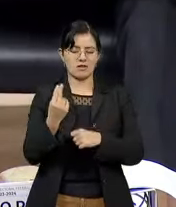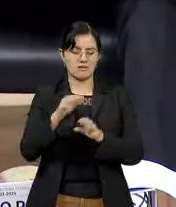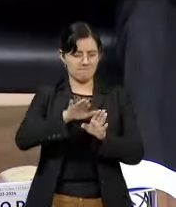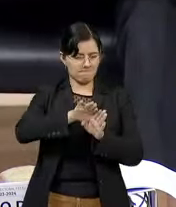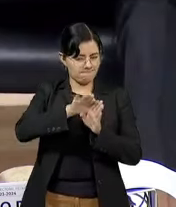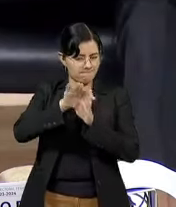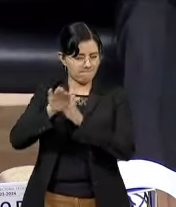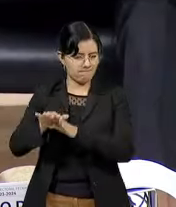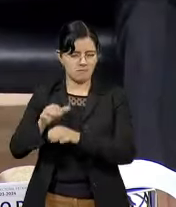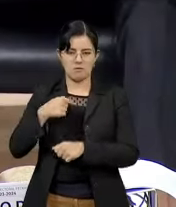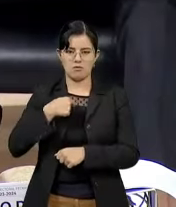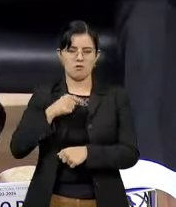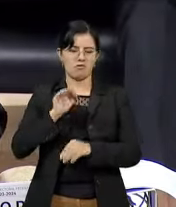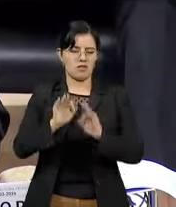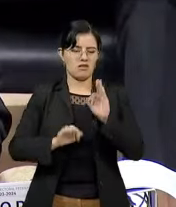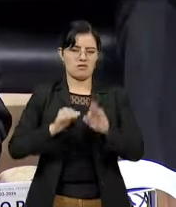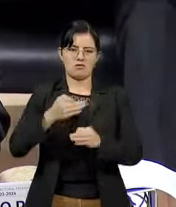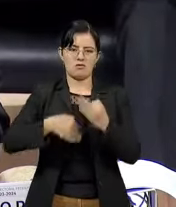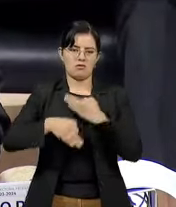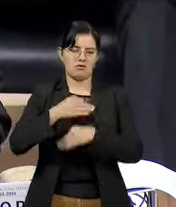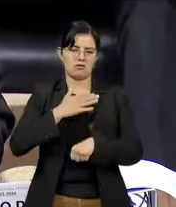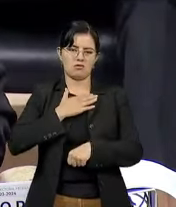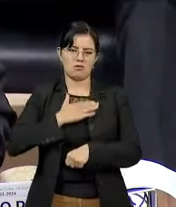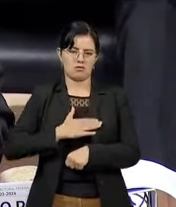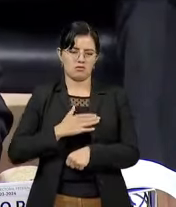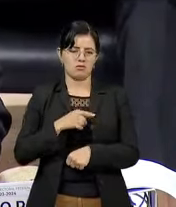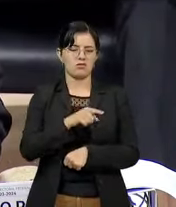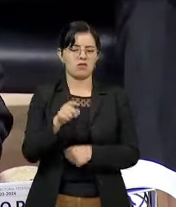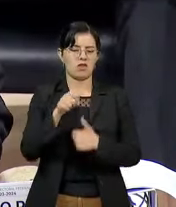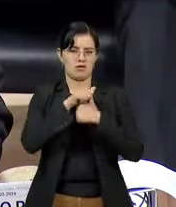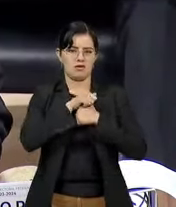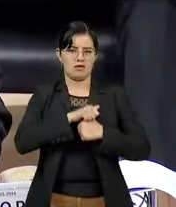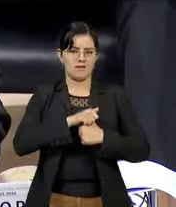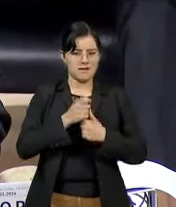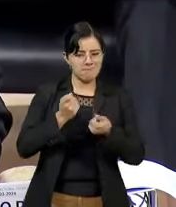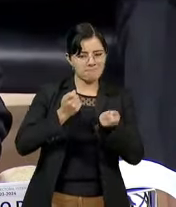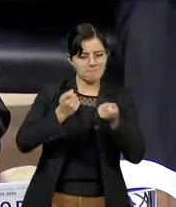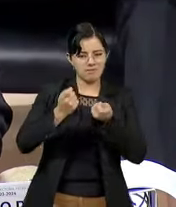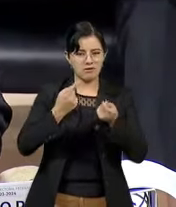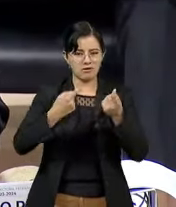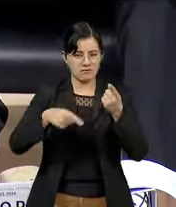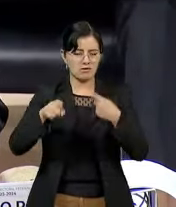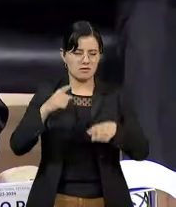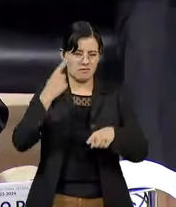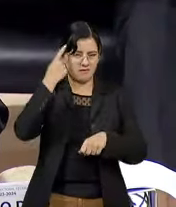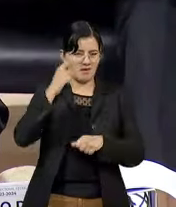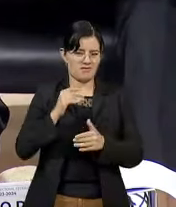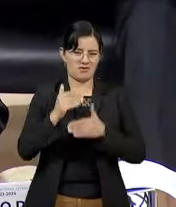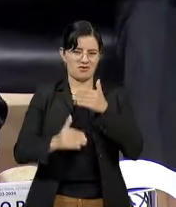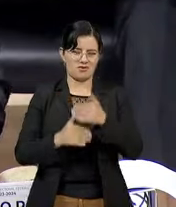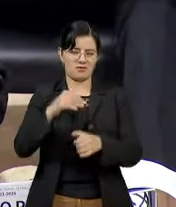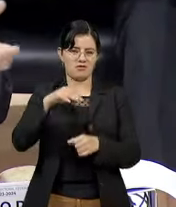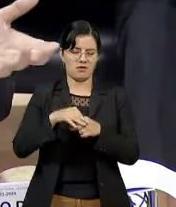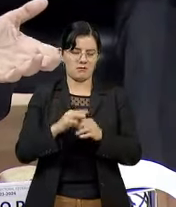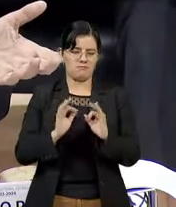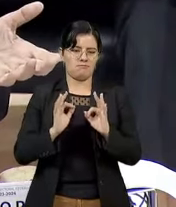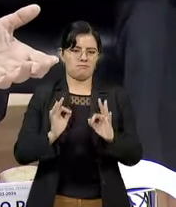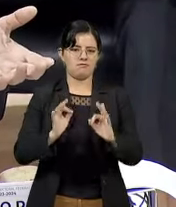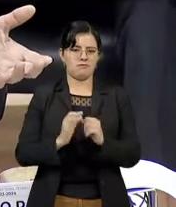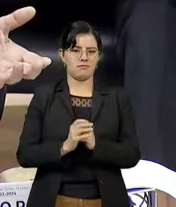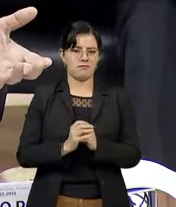esas pasiones están como árbitros para garantizar el proceso electoral Pues un